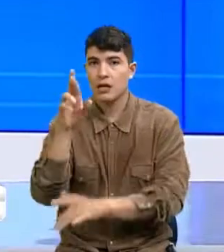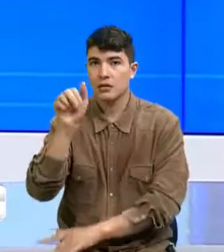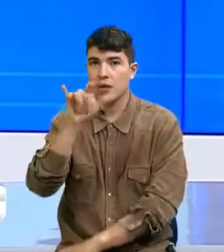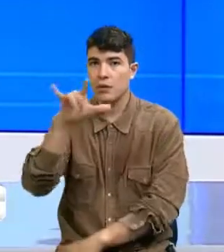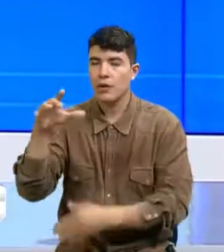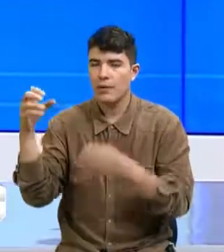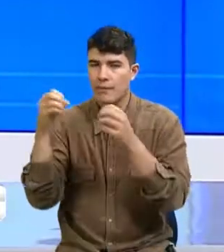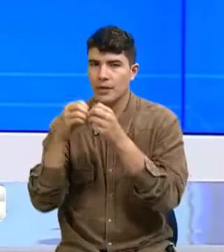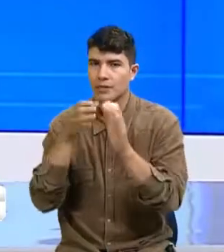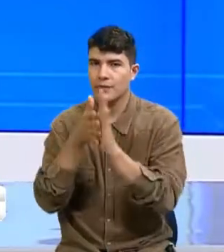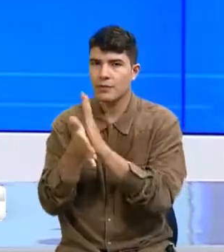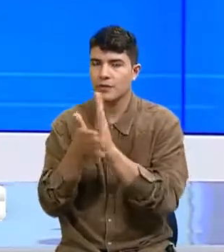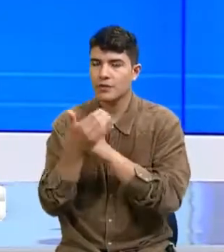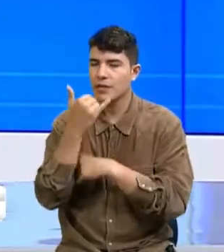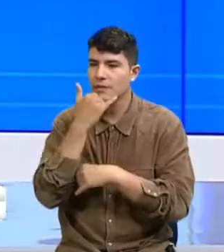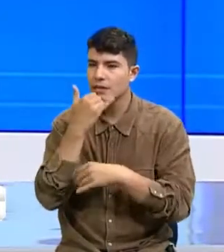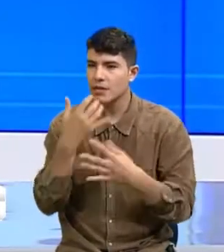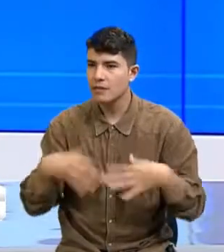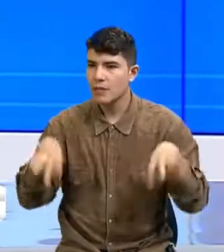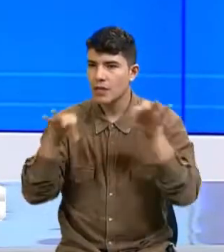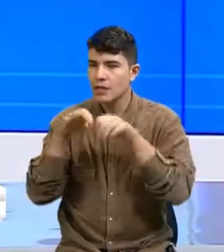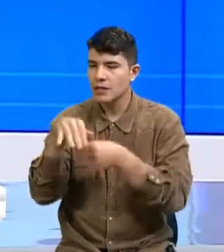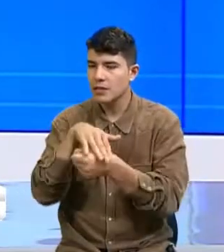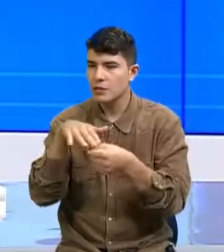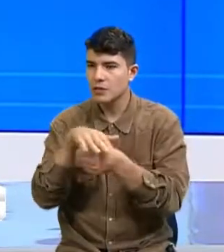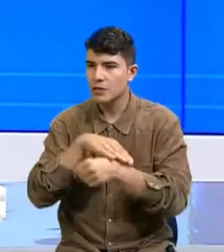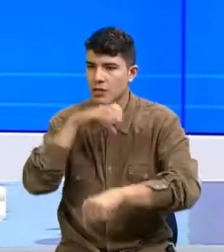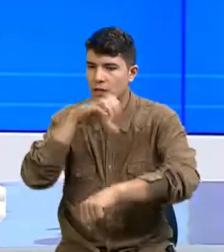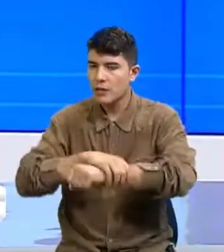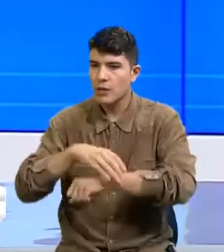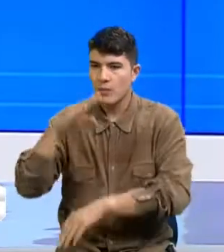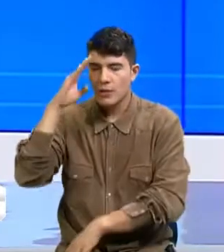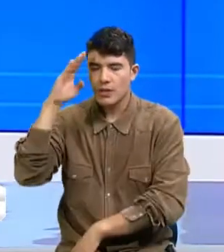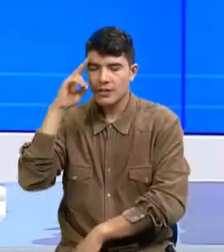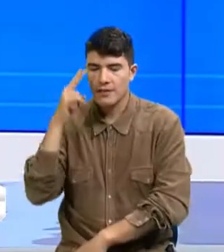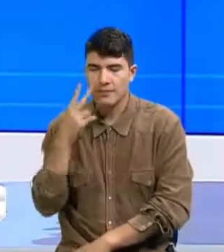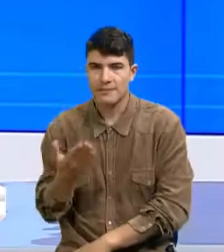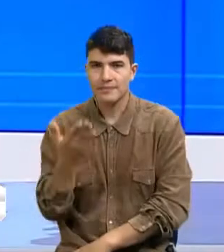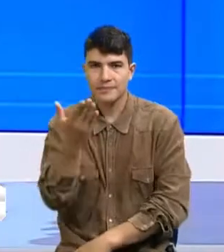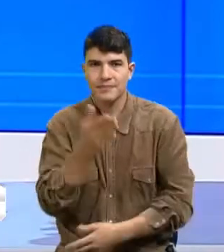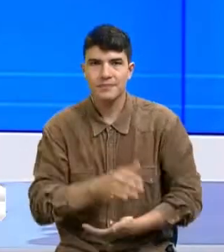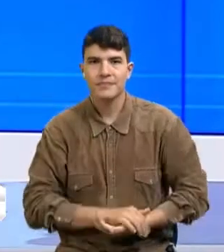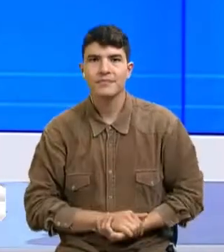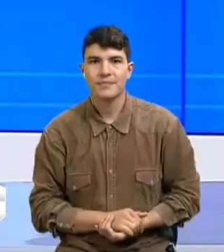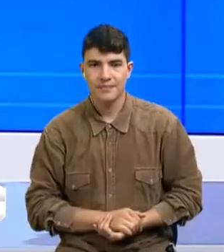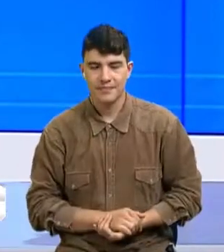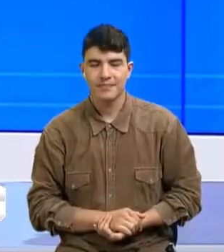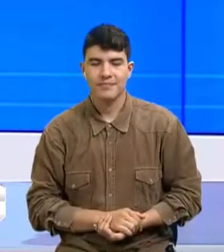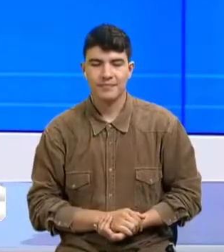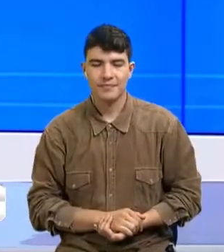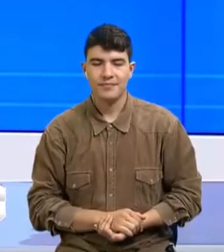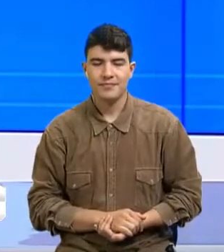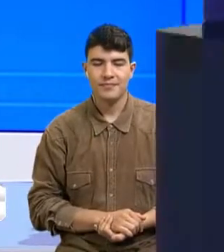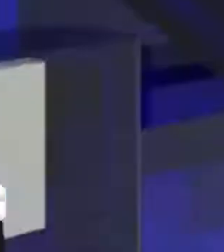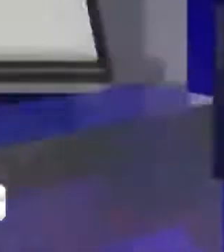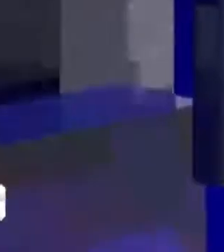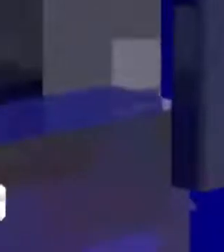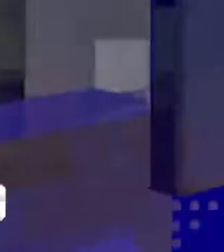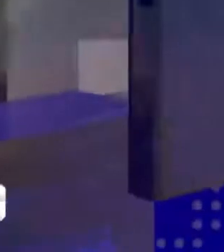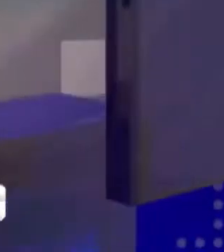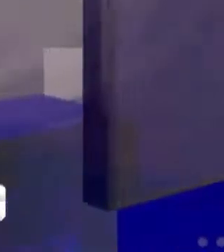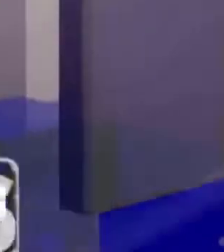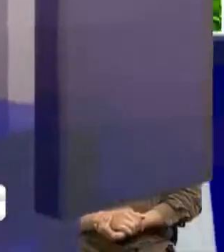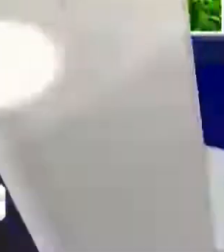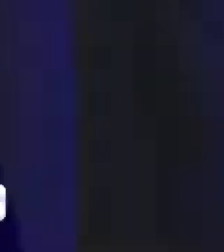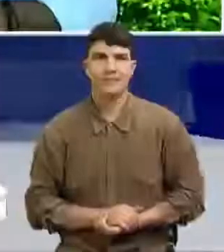detalles sobre estos importantes operativos y todos los resultados que arrojaron los mismos con las autoridades del norte de santander aula era